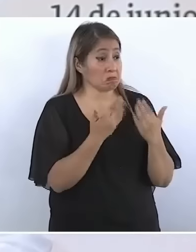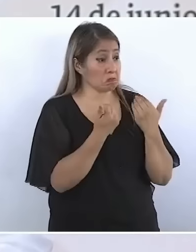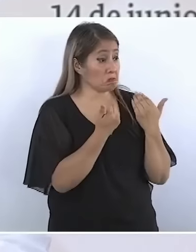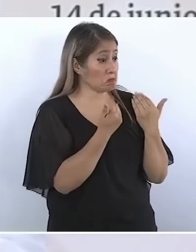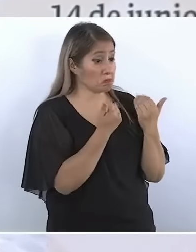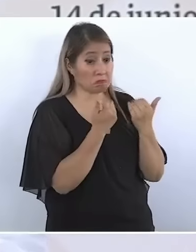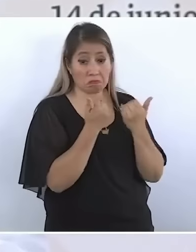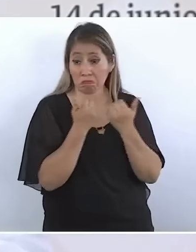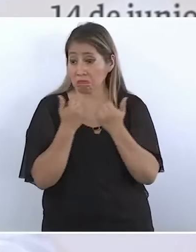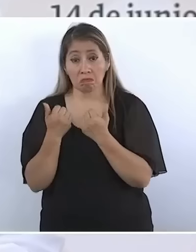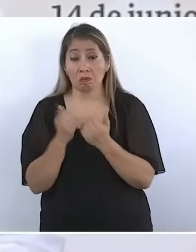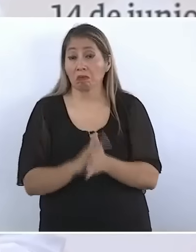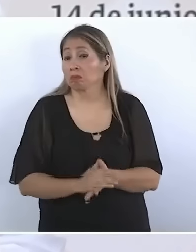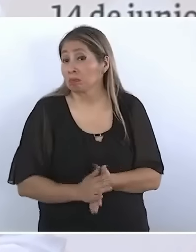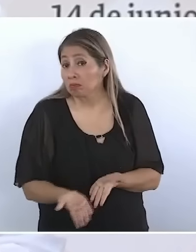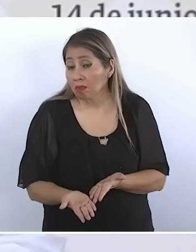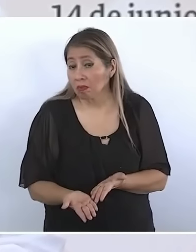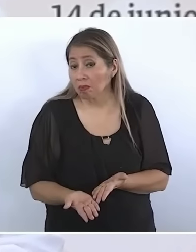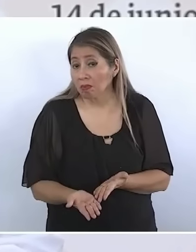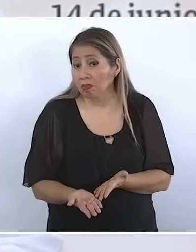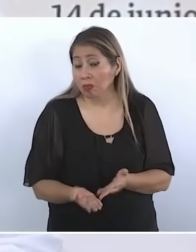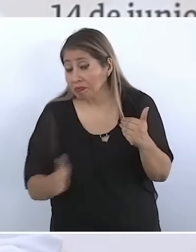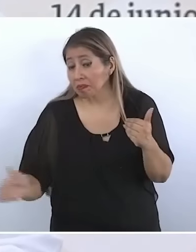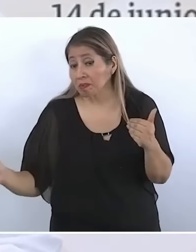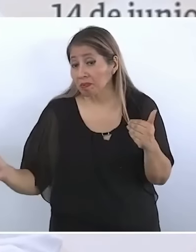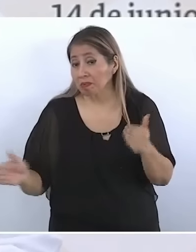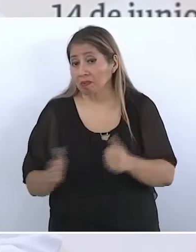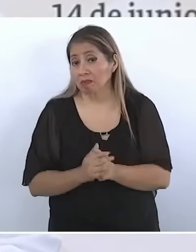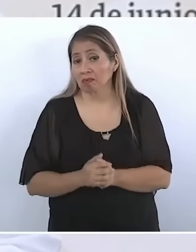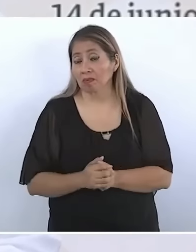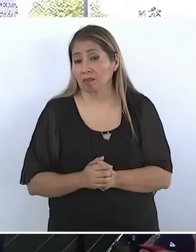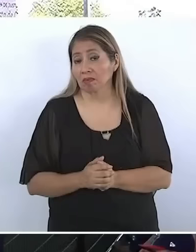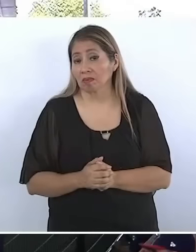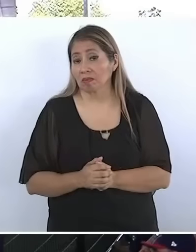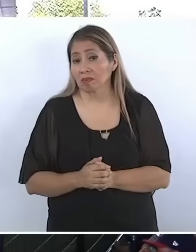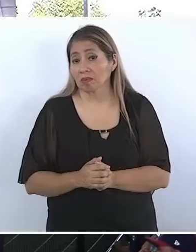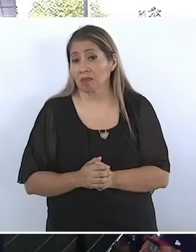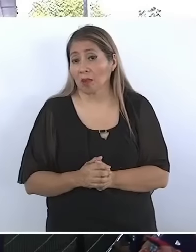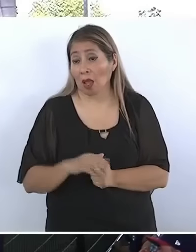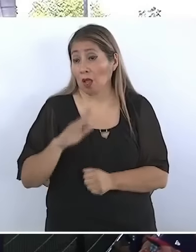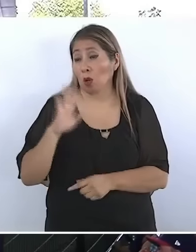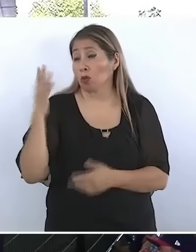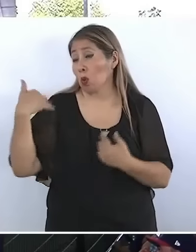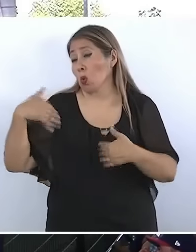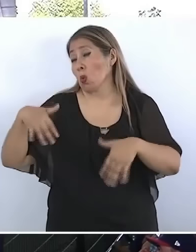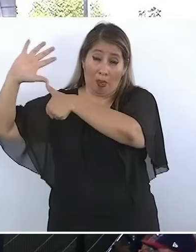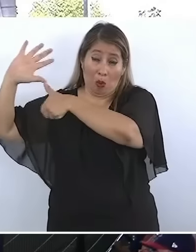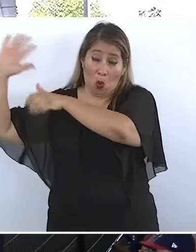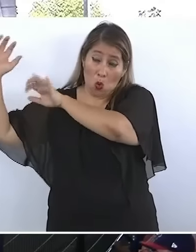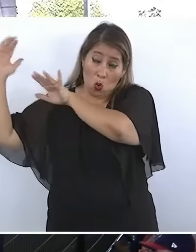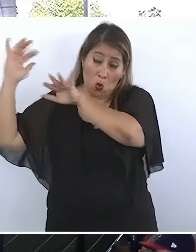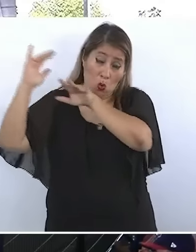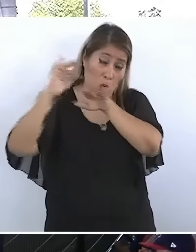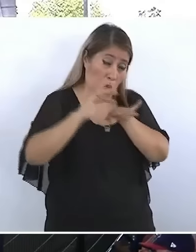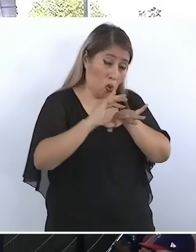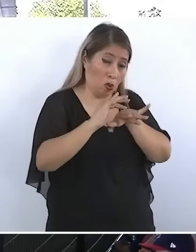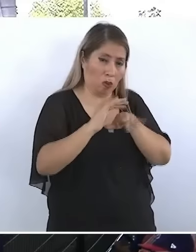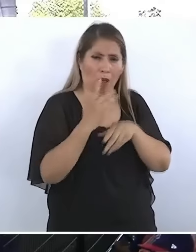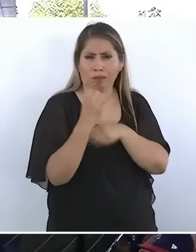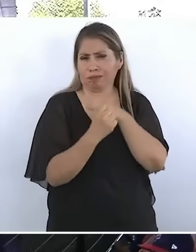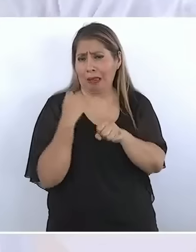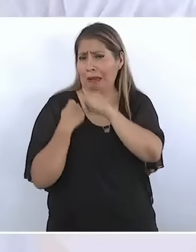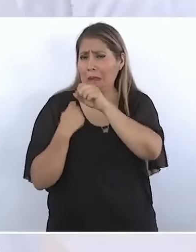importantes, sobre todo a partir de que nos invadieron los europeos hace 500 años y siglos, que